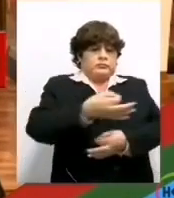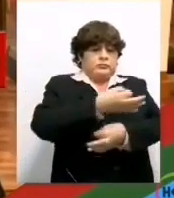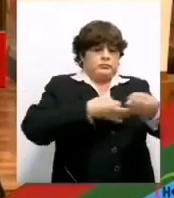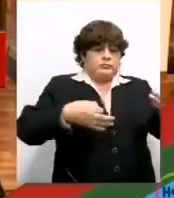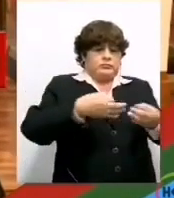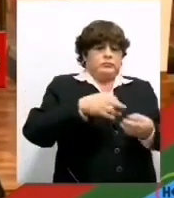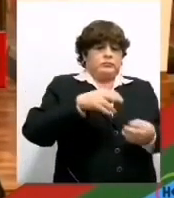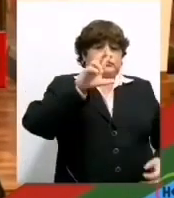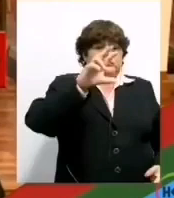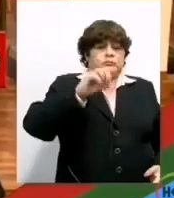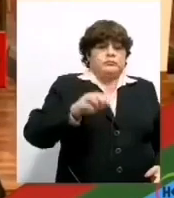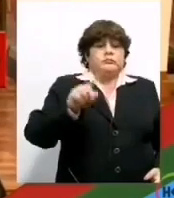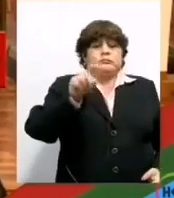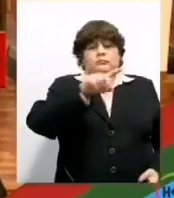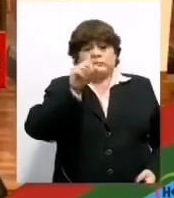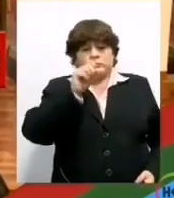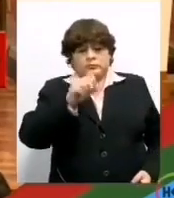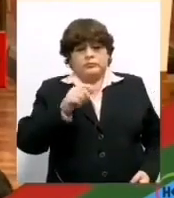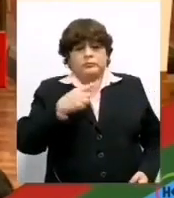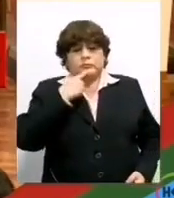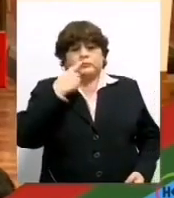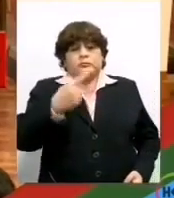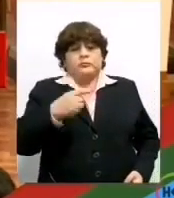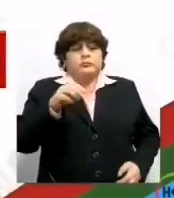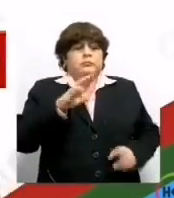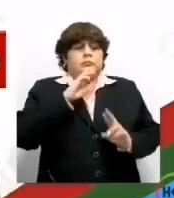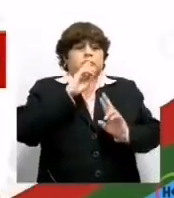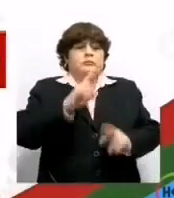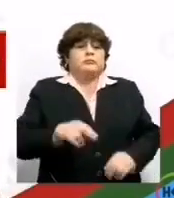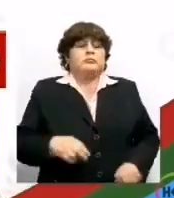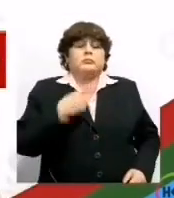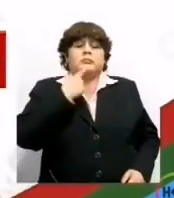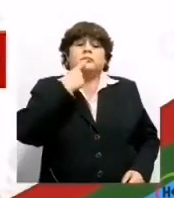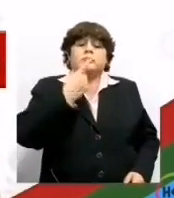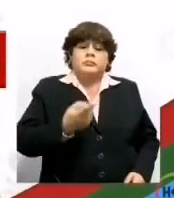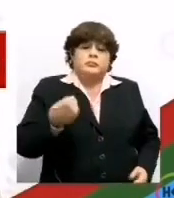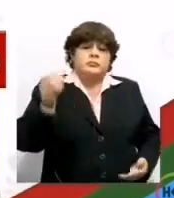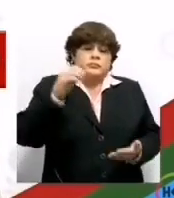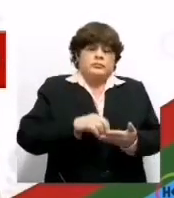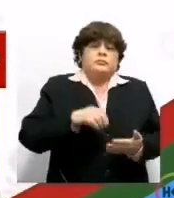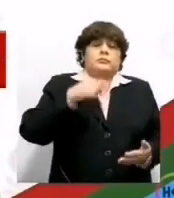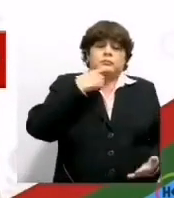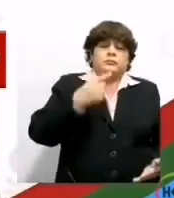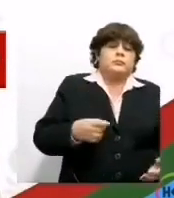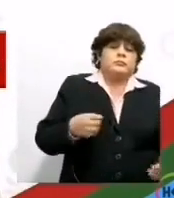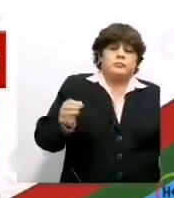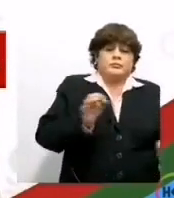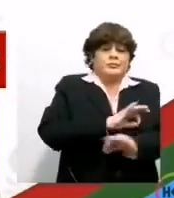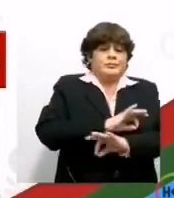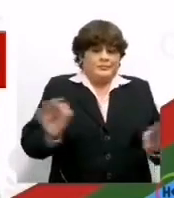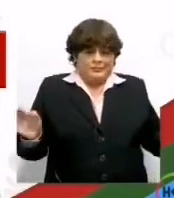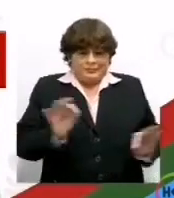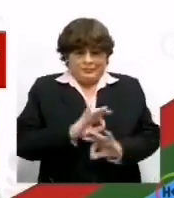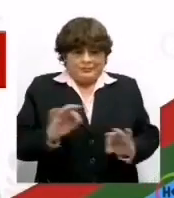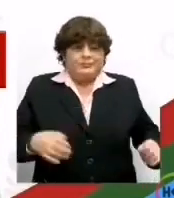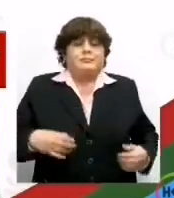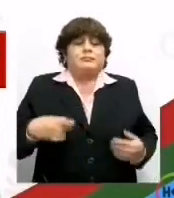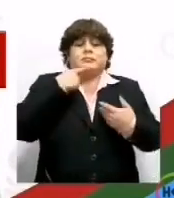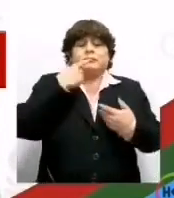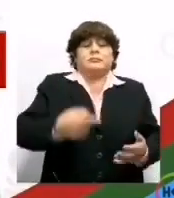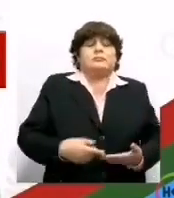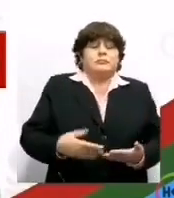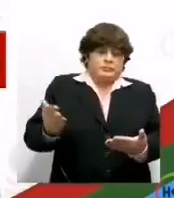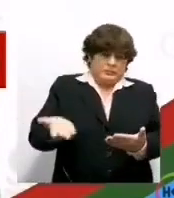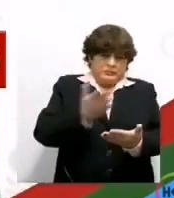lavado tiene 30 segundos para representar o comentar esa respuesta el que dice que va a ser todo es porque en realidad no va a ser nada Y